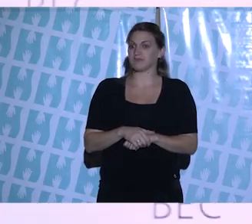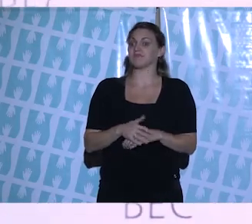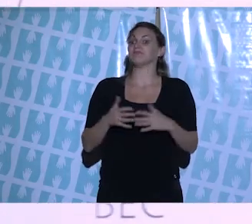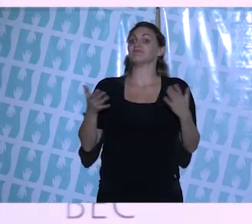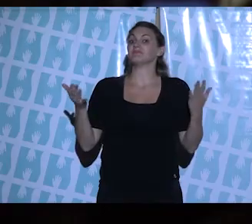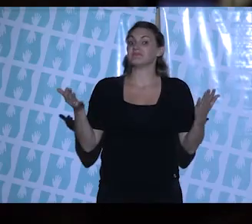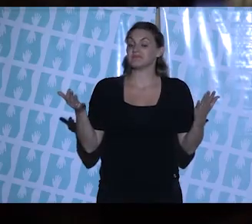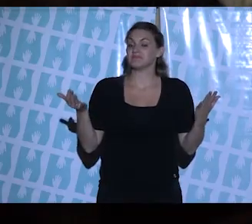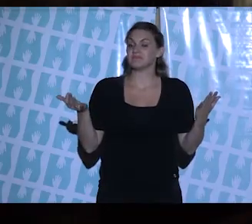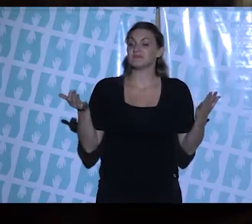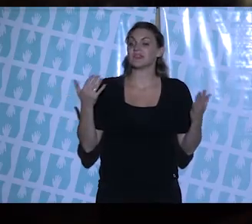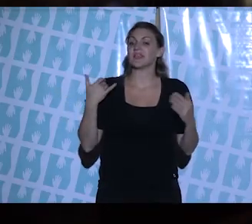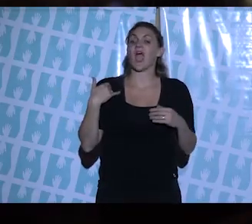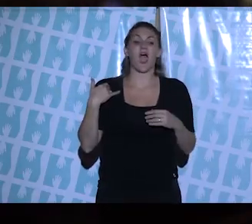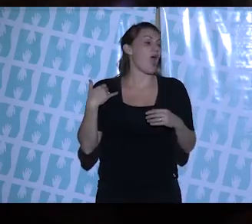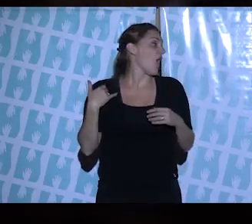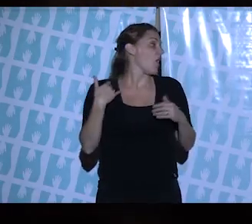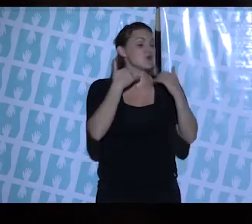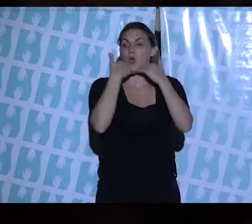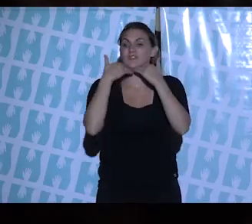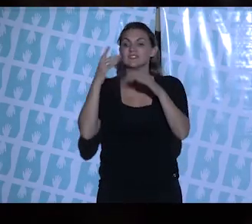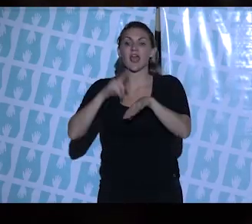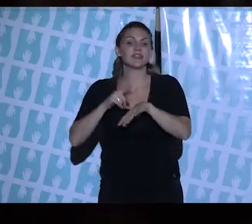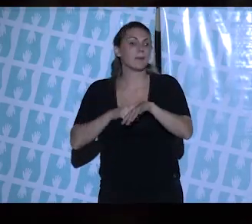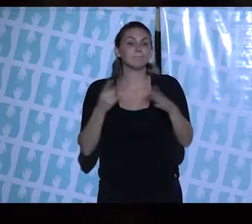Y no sé cómo vamos de tiempo.